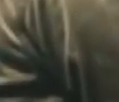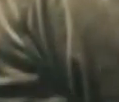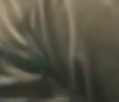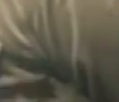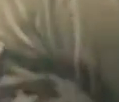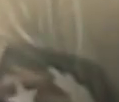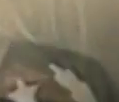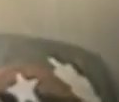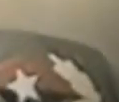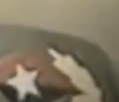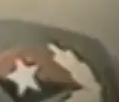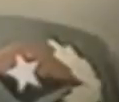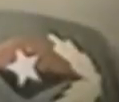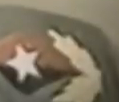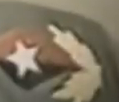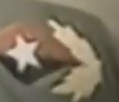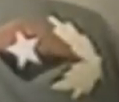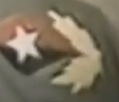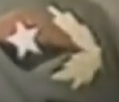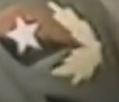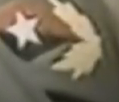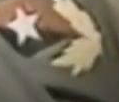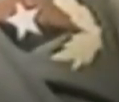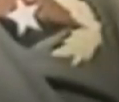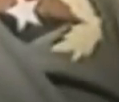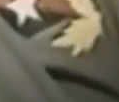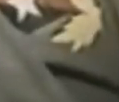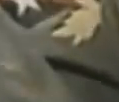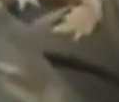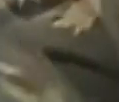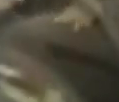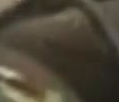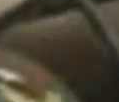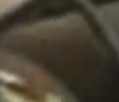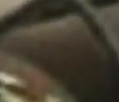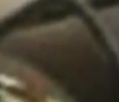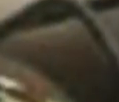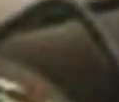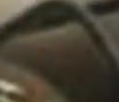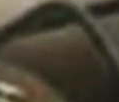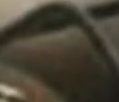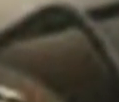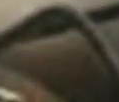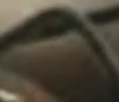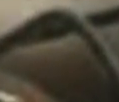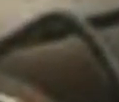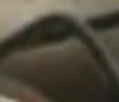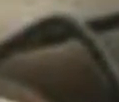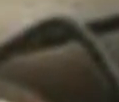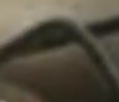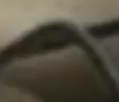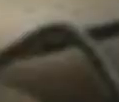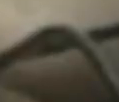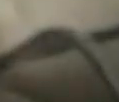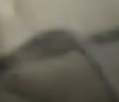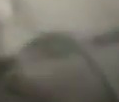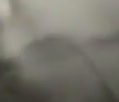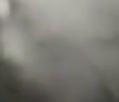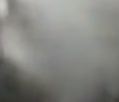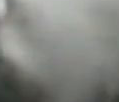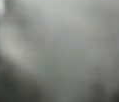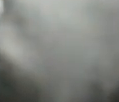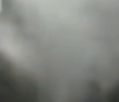reconocer que Fidel logró levantar la identidad del cubano, su